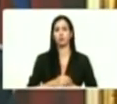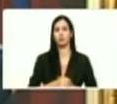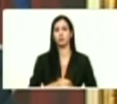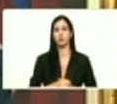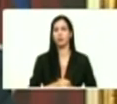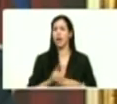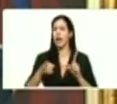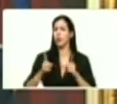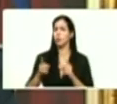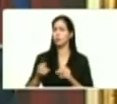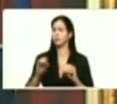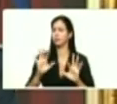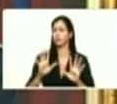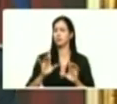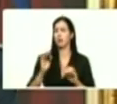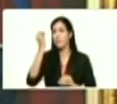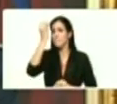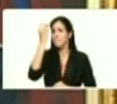grupos y cosas